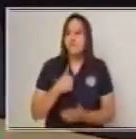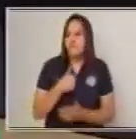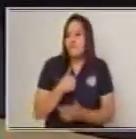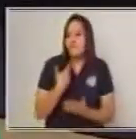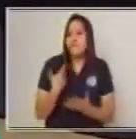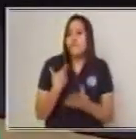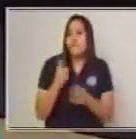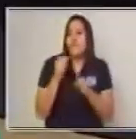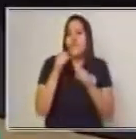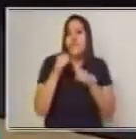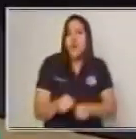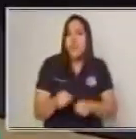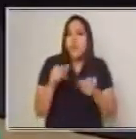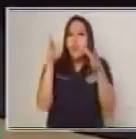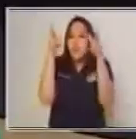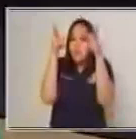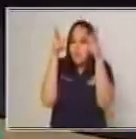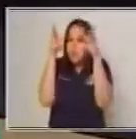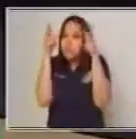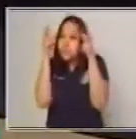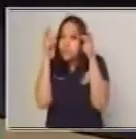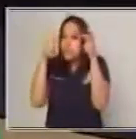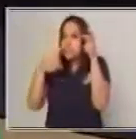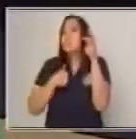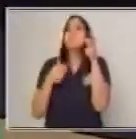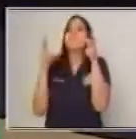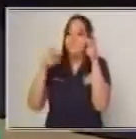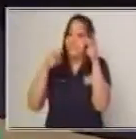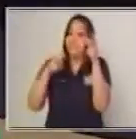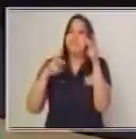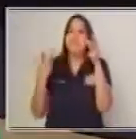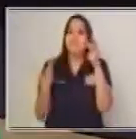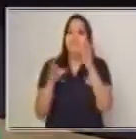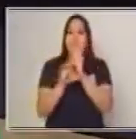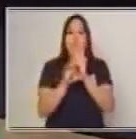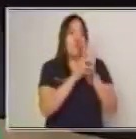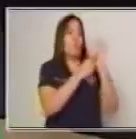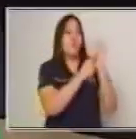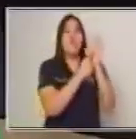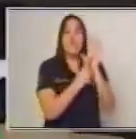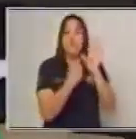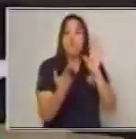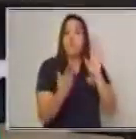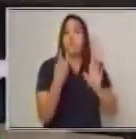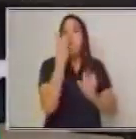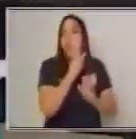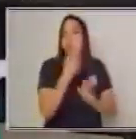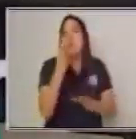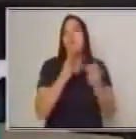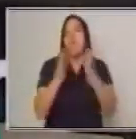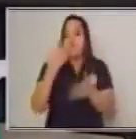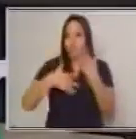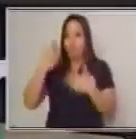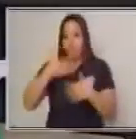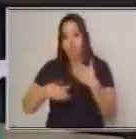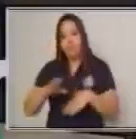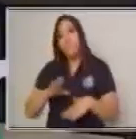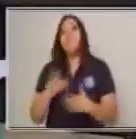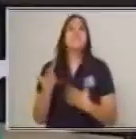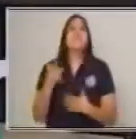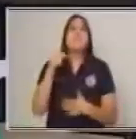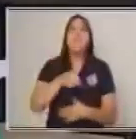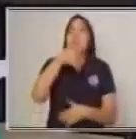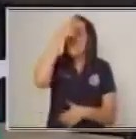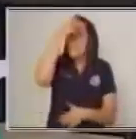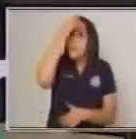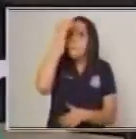podemos captar únicamente lo que necesitamos de una exposición oral. Entonces, vamos a aprender